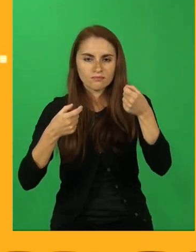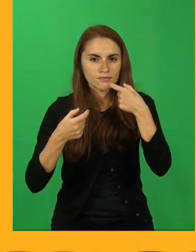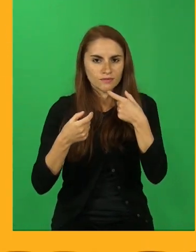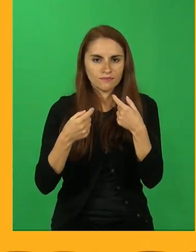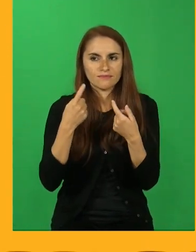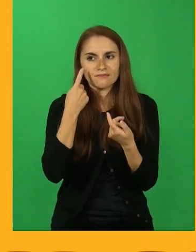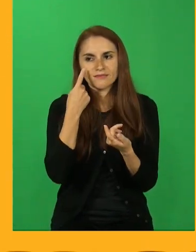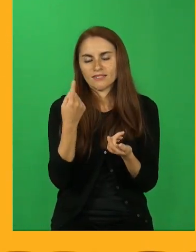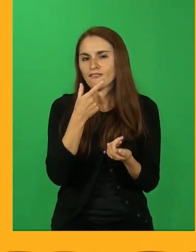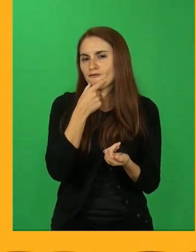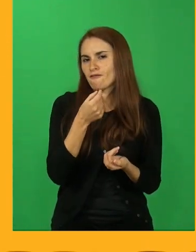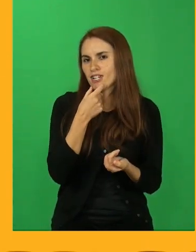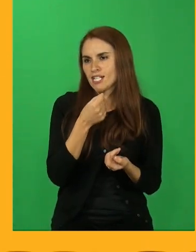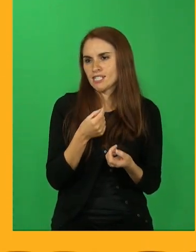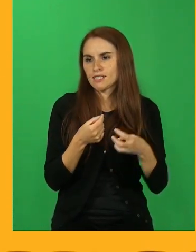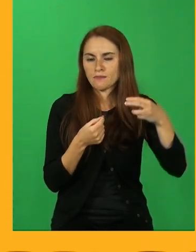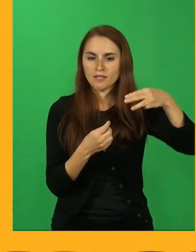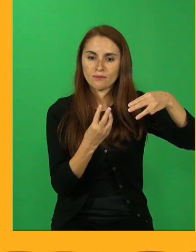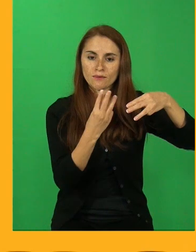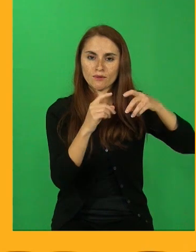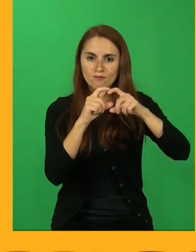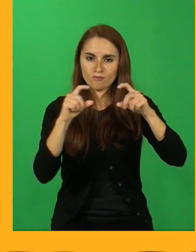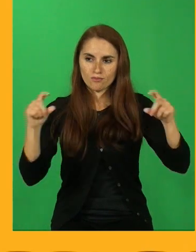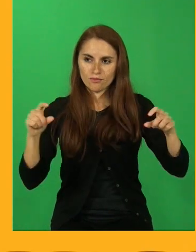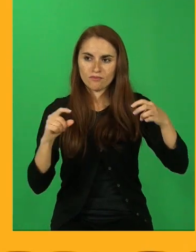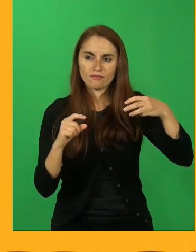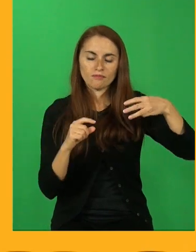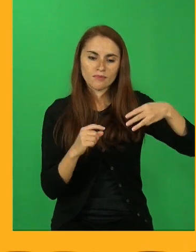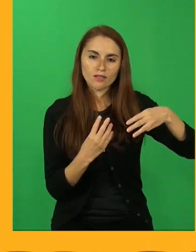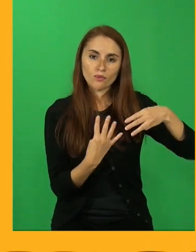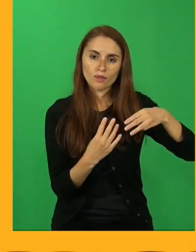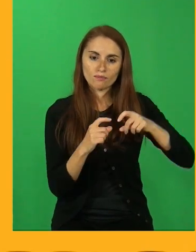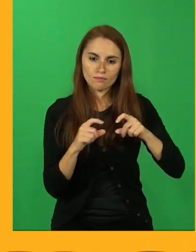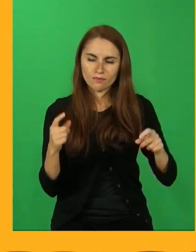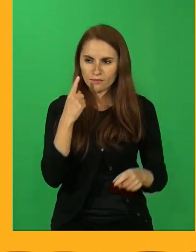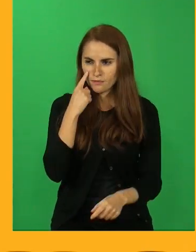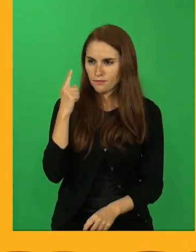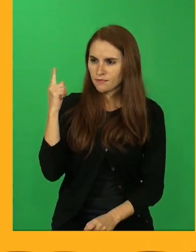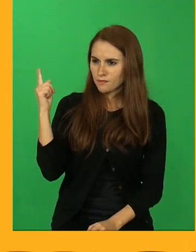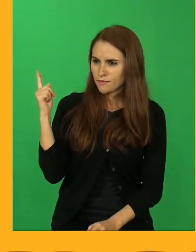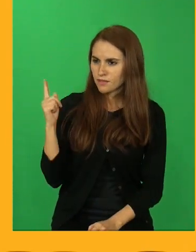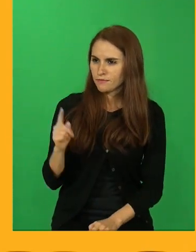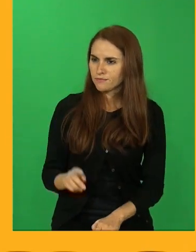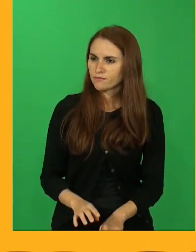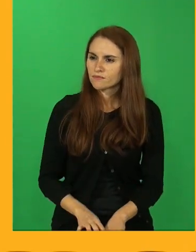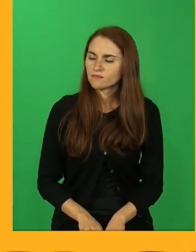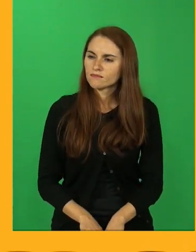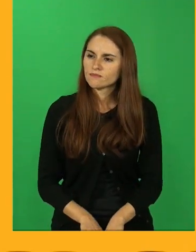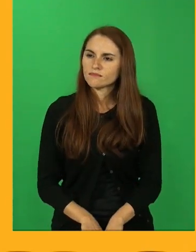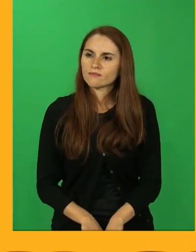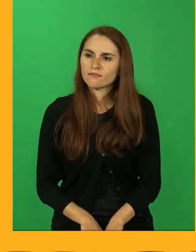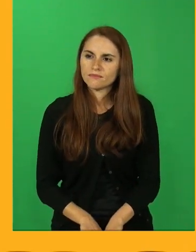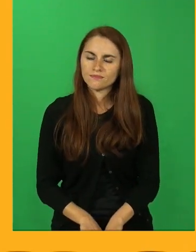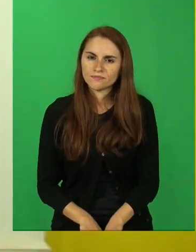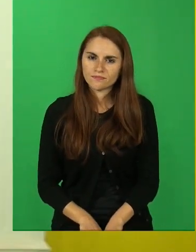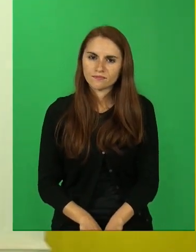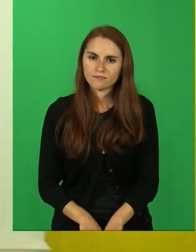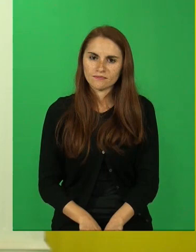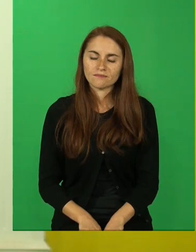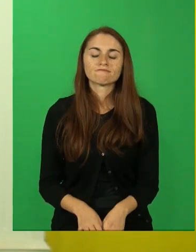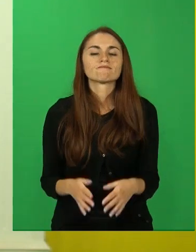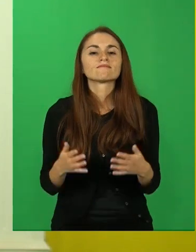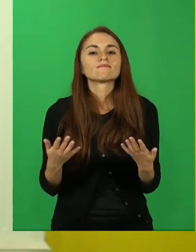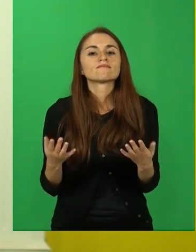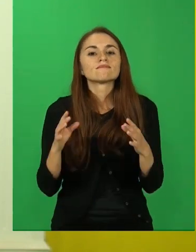fácil esto. Ya a estas alturas yo estoy segura que tú esto ya lo tienes más que adquirido. ¿Qué haces ahora